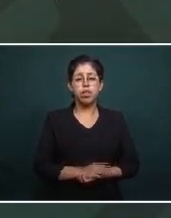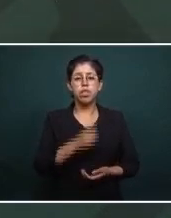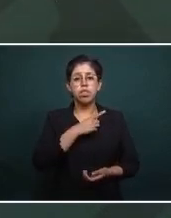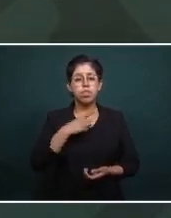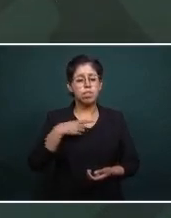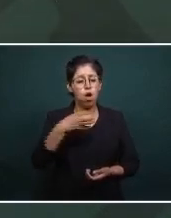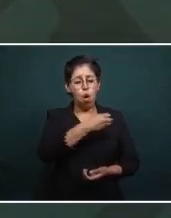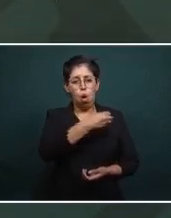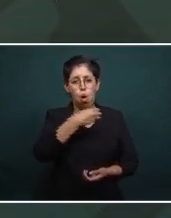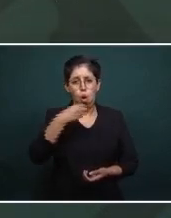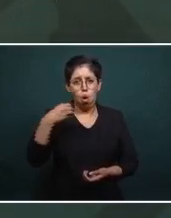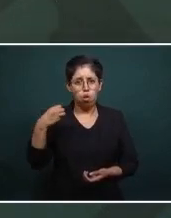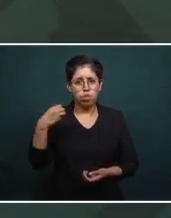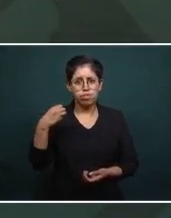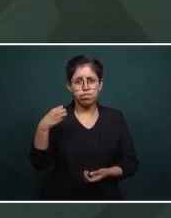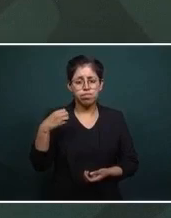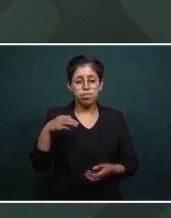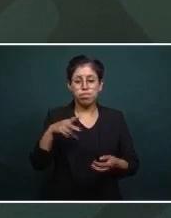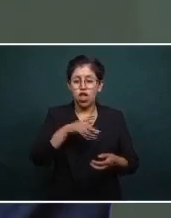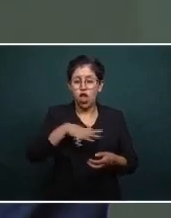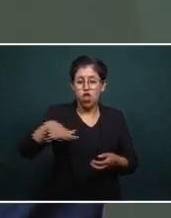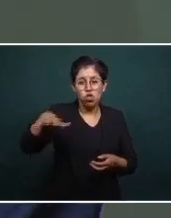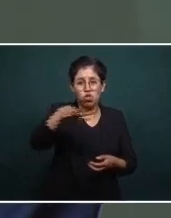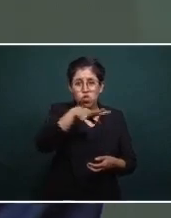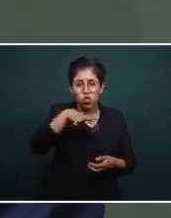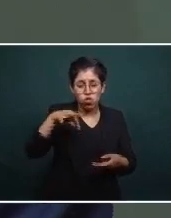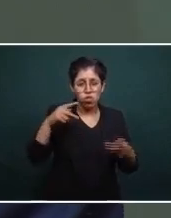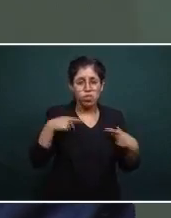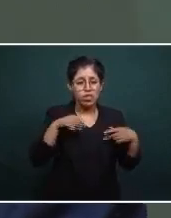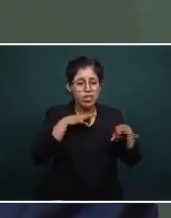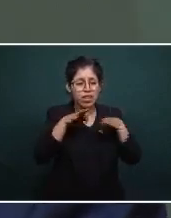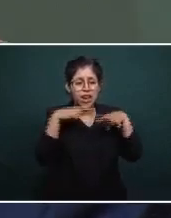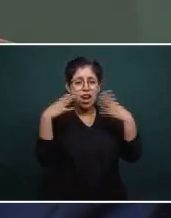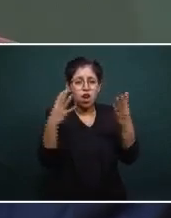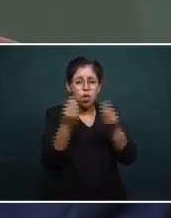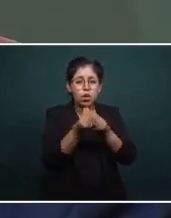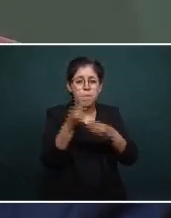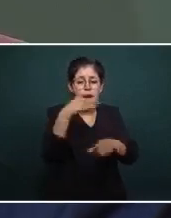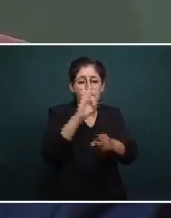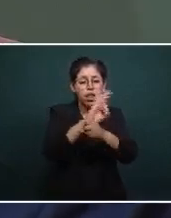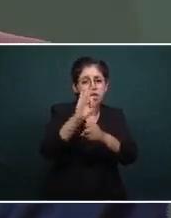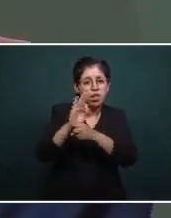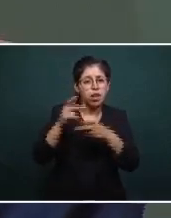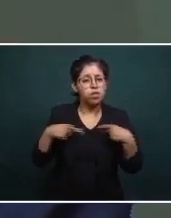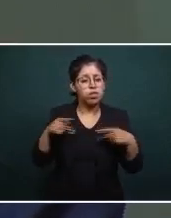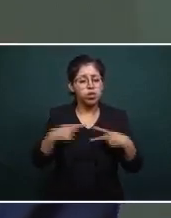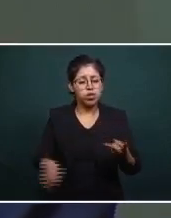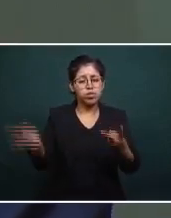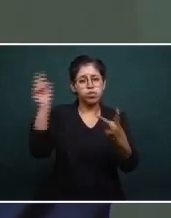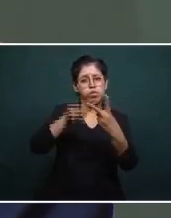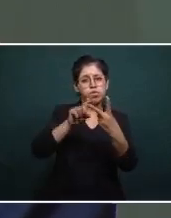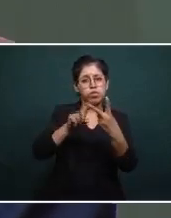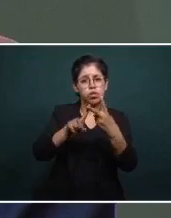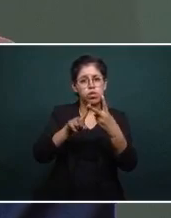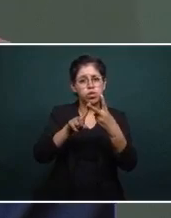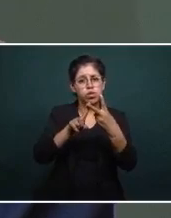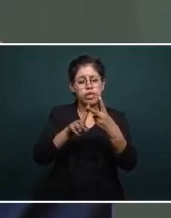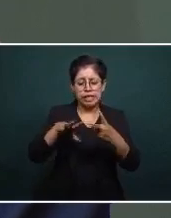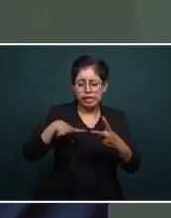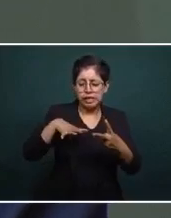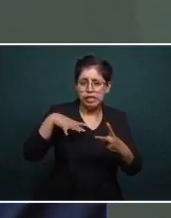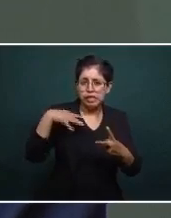coordinación plena. Eso es importantísimo. Y dos, la